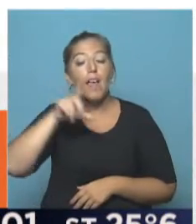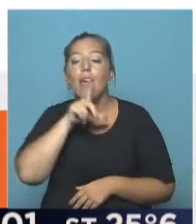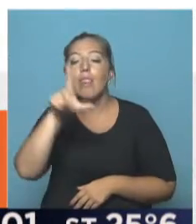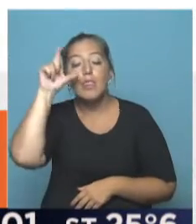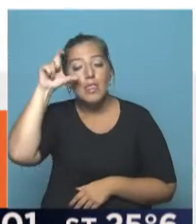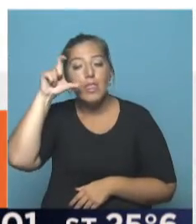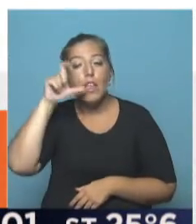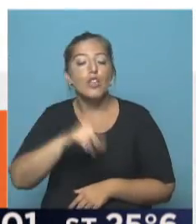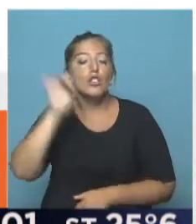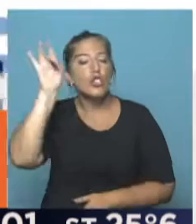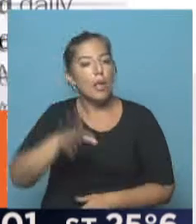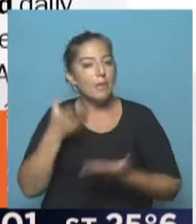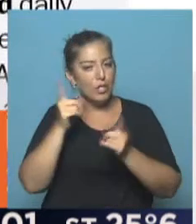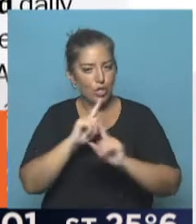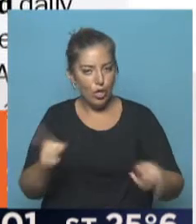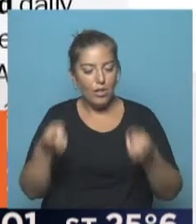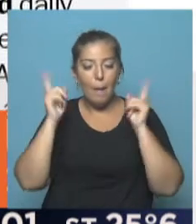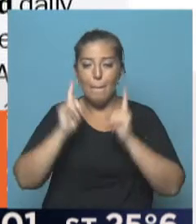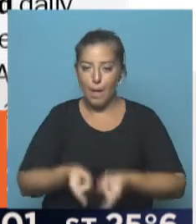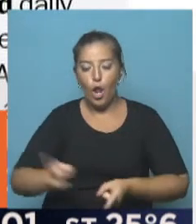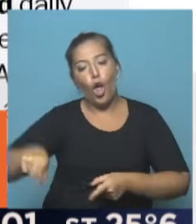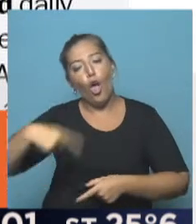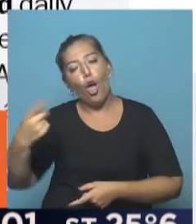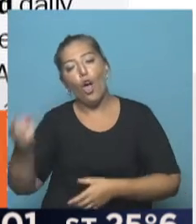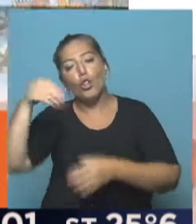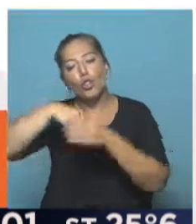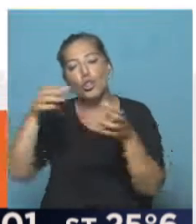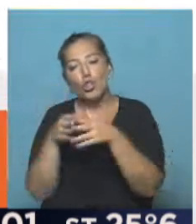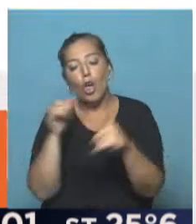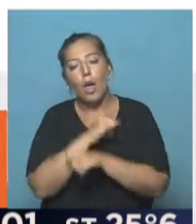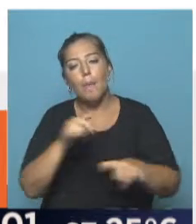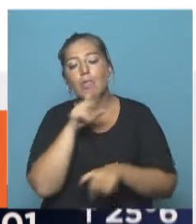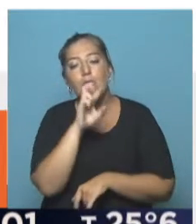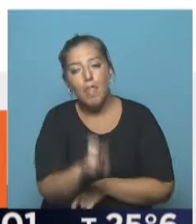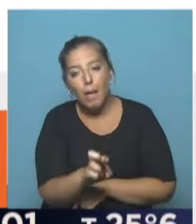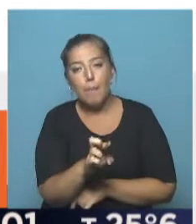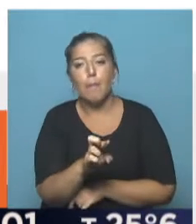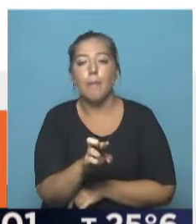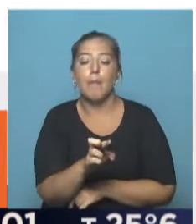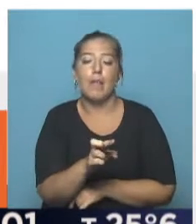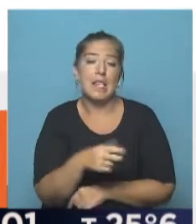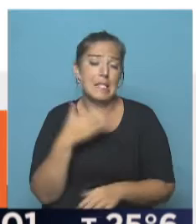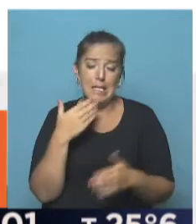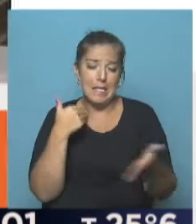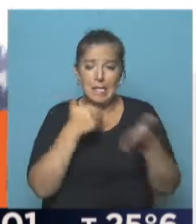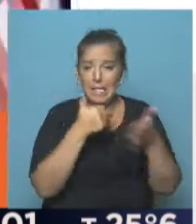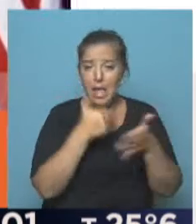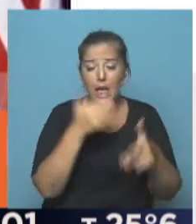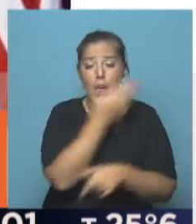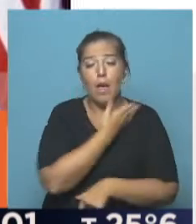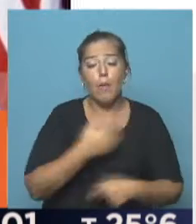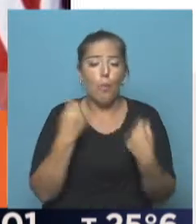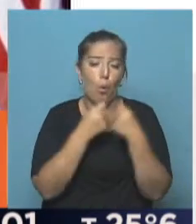al asesor despedido. En efecto, otros miembros del comando de campaña de Trump, allegados al presidente, habrían mantenido